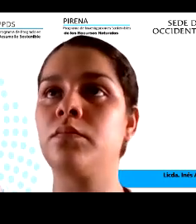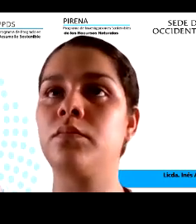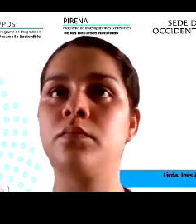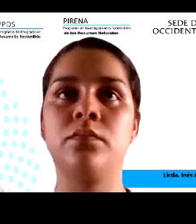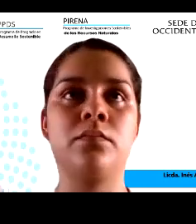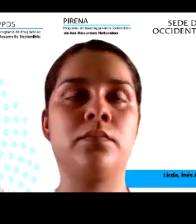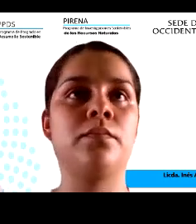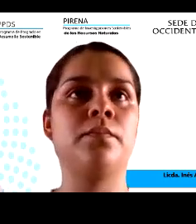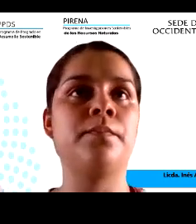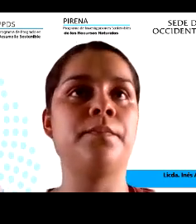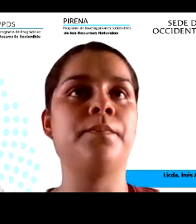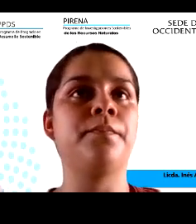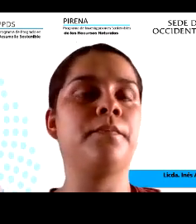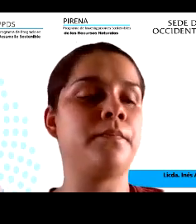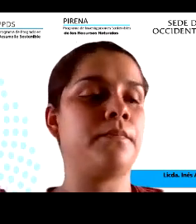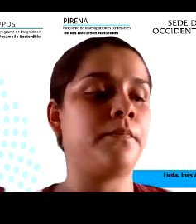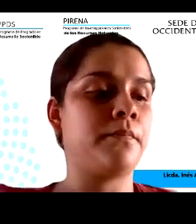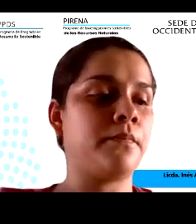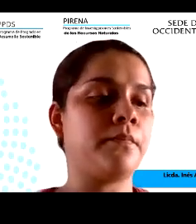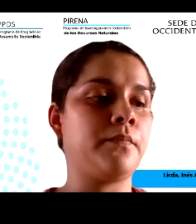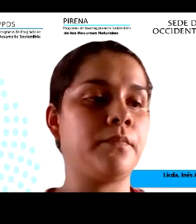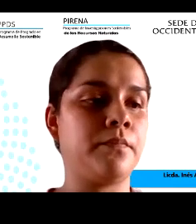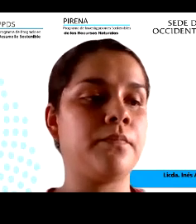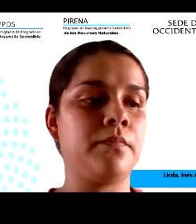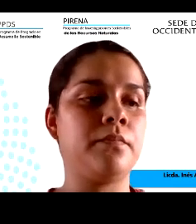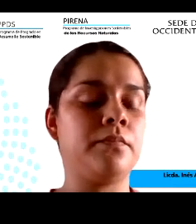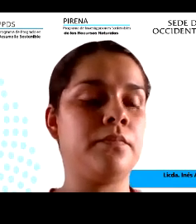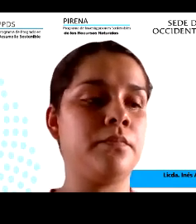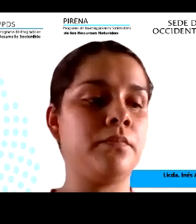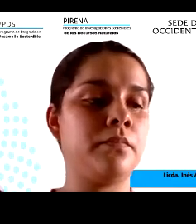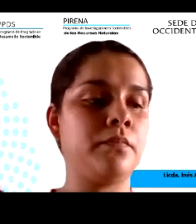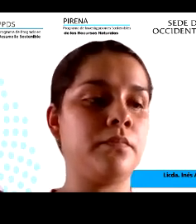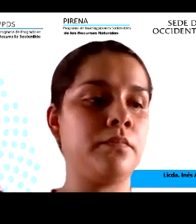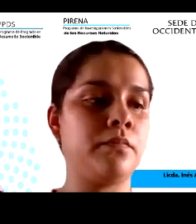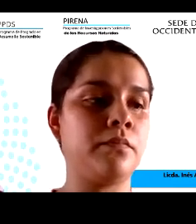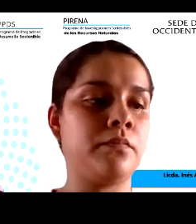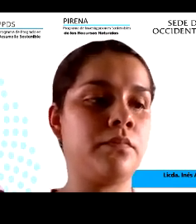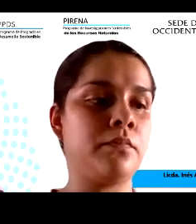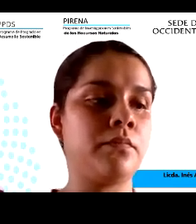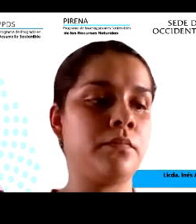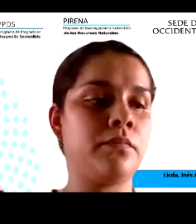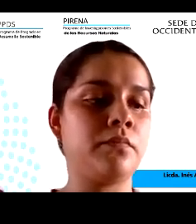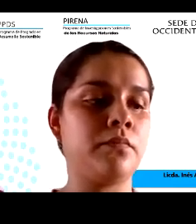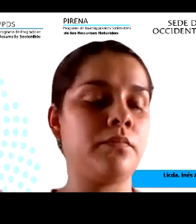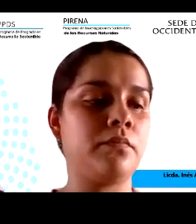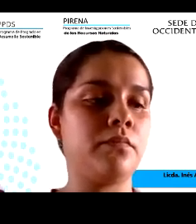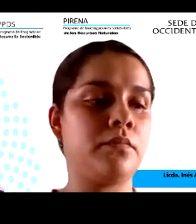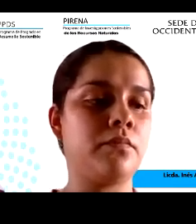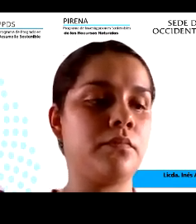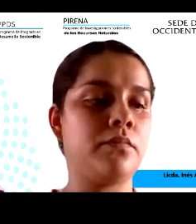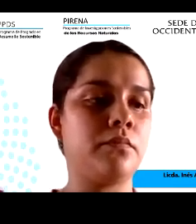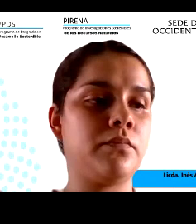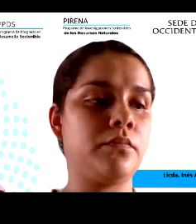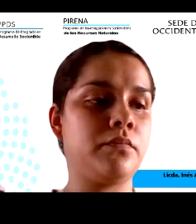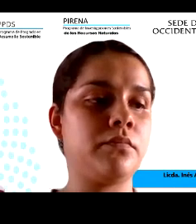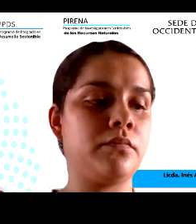interesante, esta metodología puede aplicarse en todo, en cualquier proyecto. En cualquier proyecto de infraestructura. Y eso es muy interesante porque